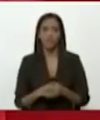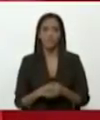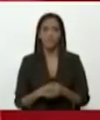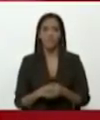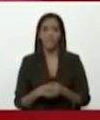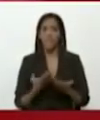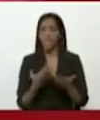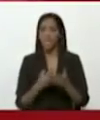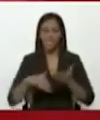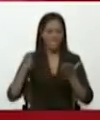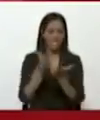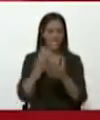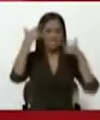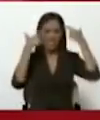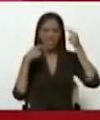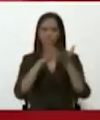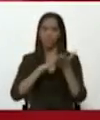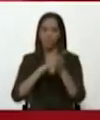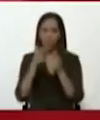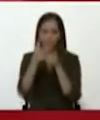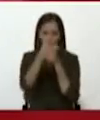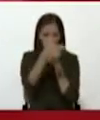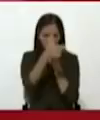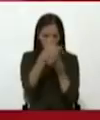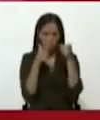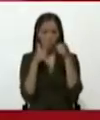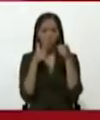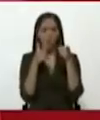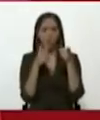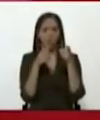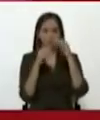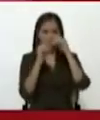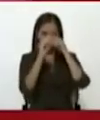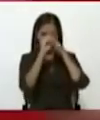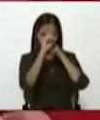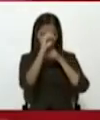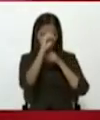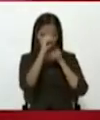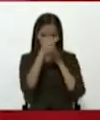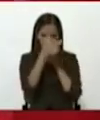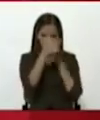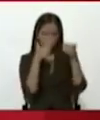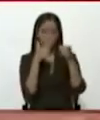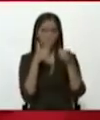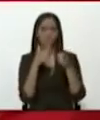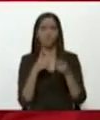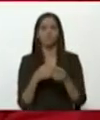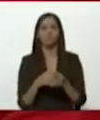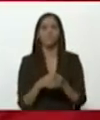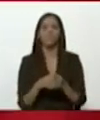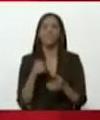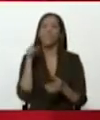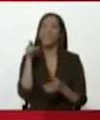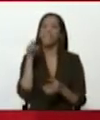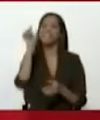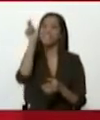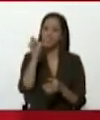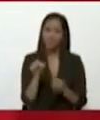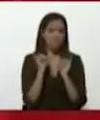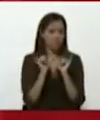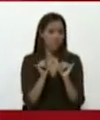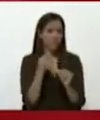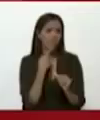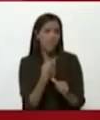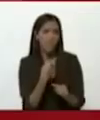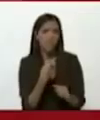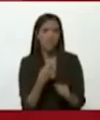Chávez se resolvía con un francotirador. Con también. Francotirador, ¿eh? Este señor. ¿O qué dijo? Este señor